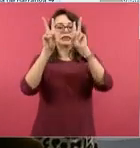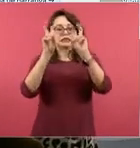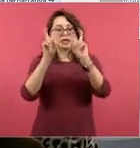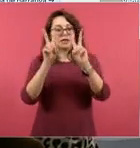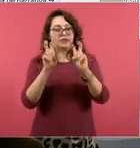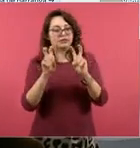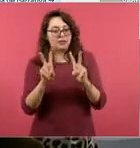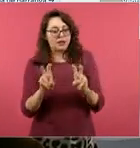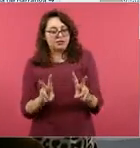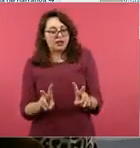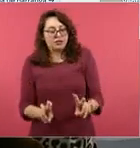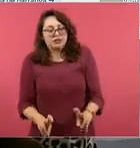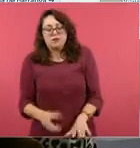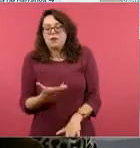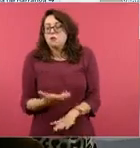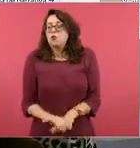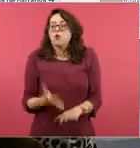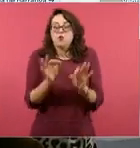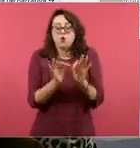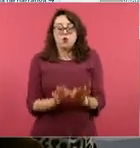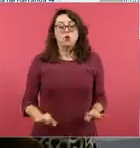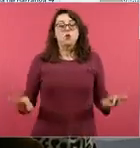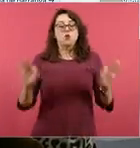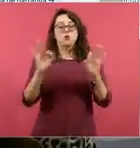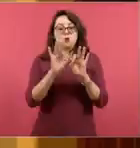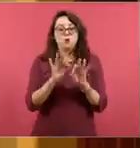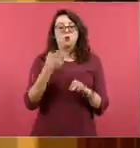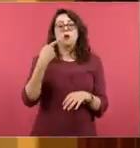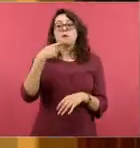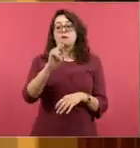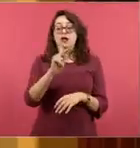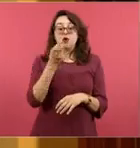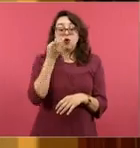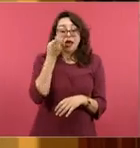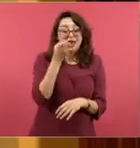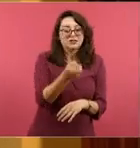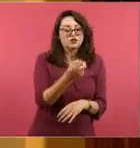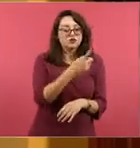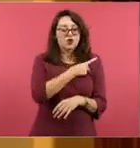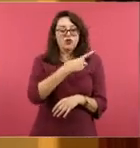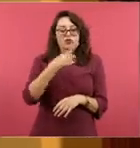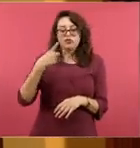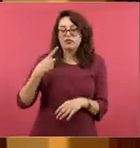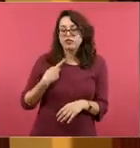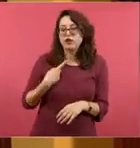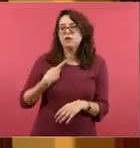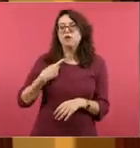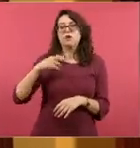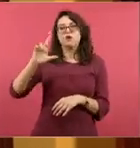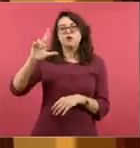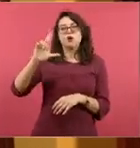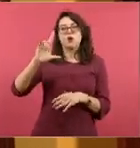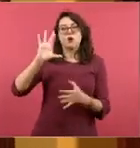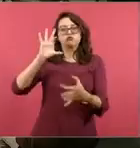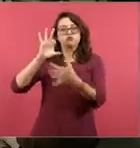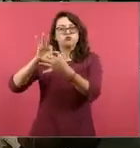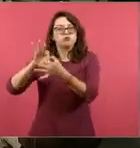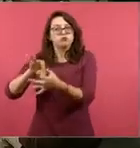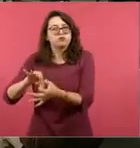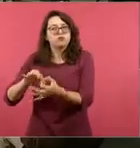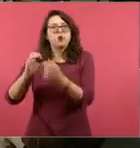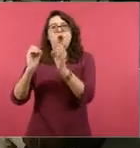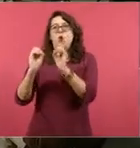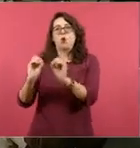lo podemos vincular o se puede vincular con saberes de la comunidad y también con saberes ancestrales. Por favor, la siguiente.